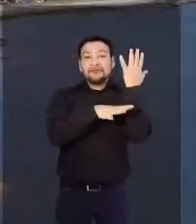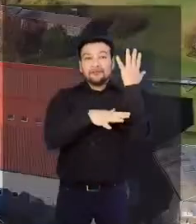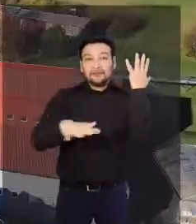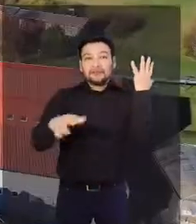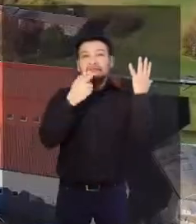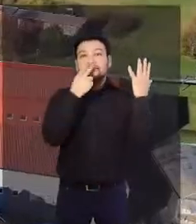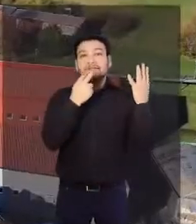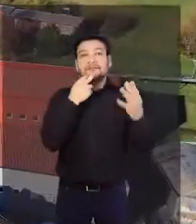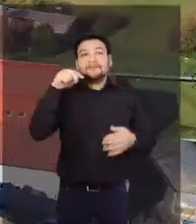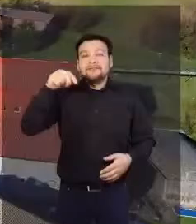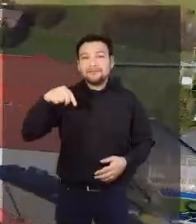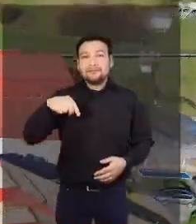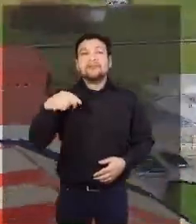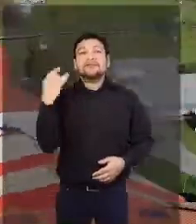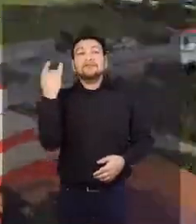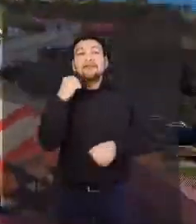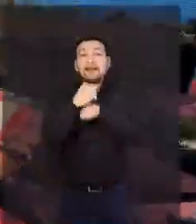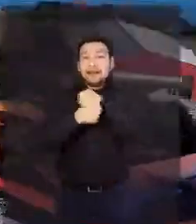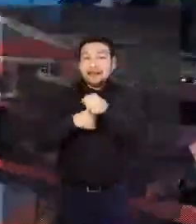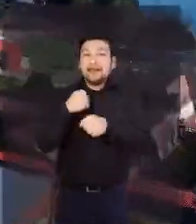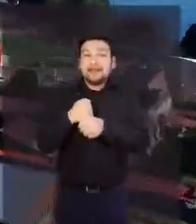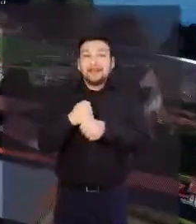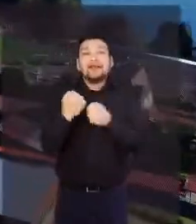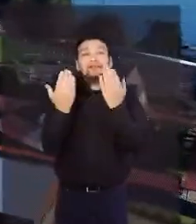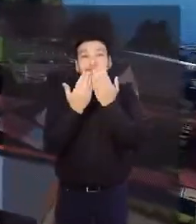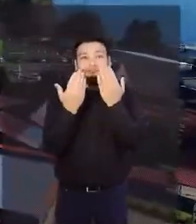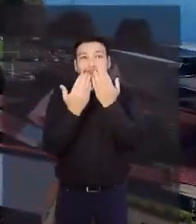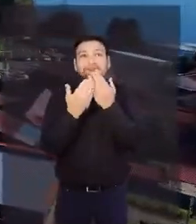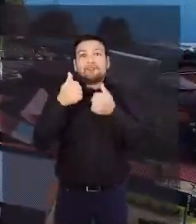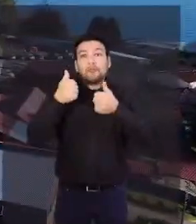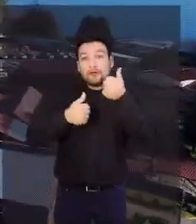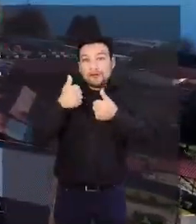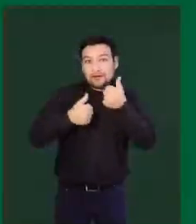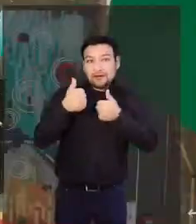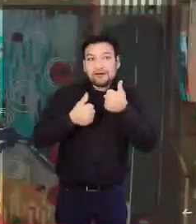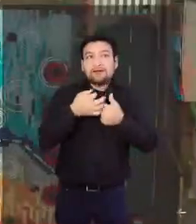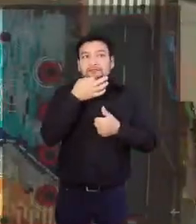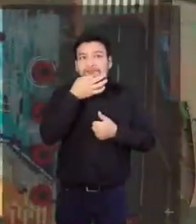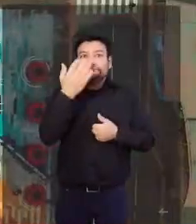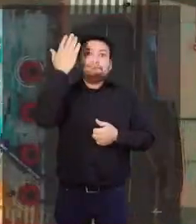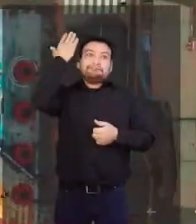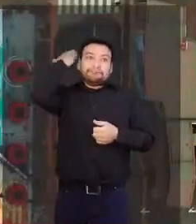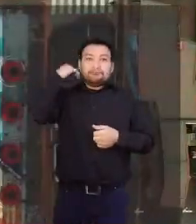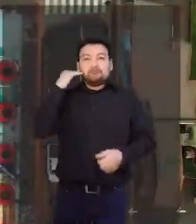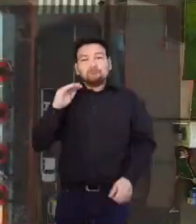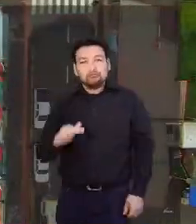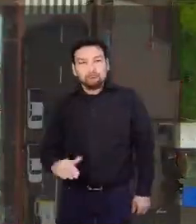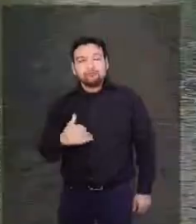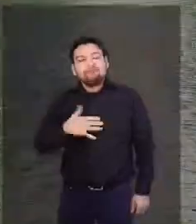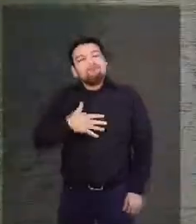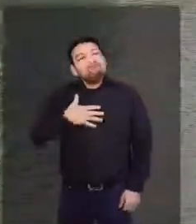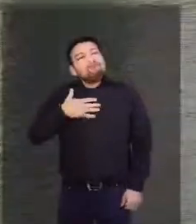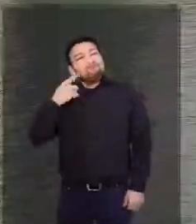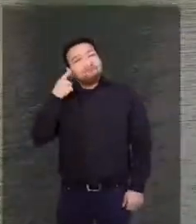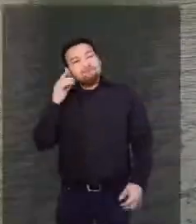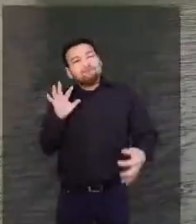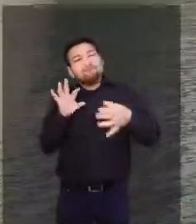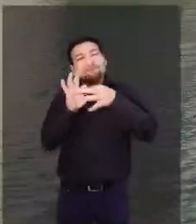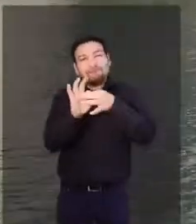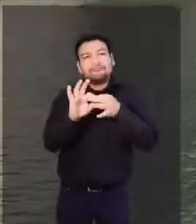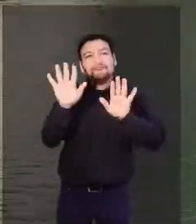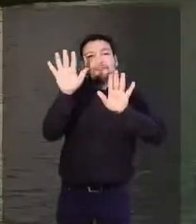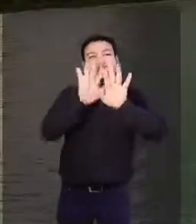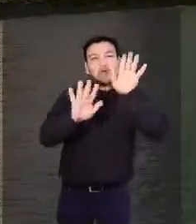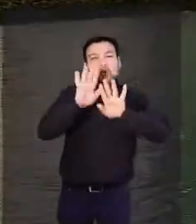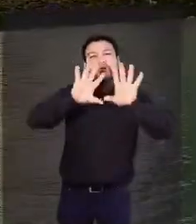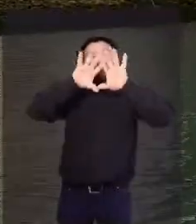una de las instituciones educativas más destacadas del país. El notable crecimiento de la ciudad de Puerto Montt y